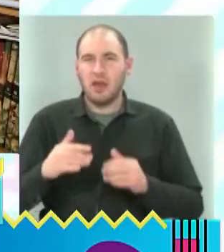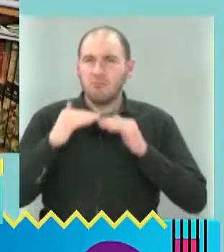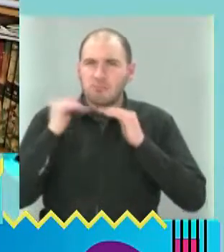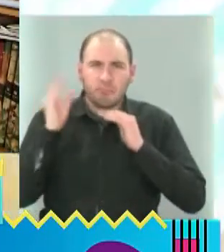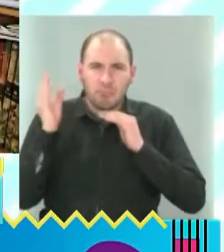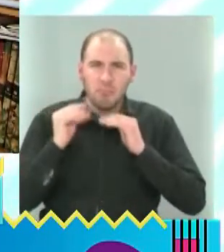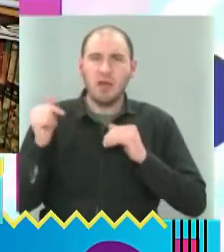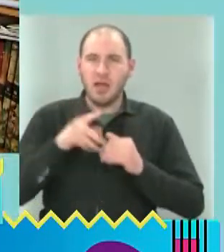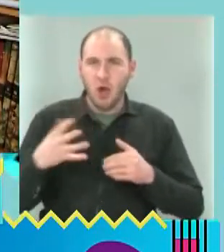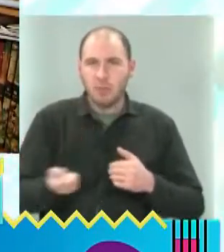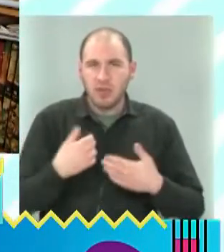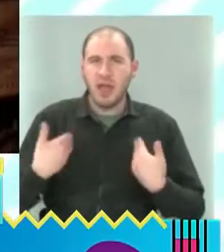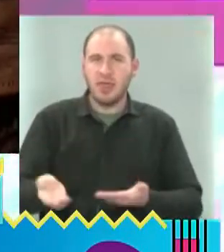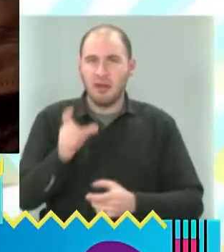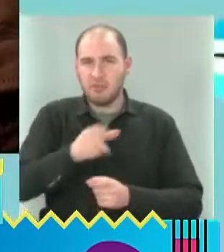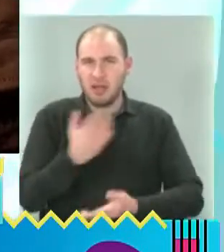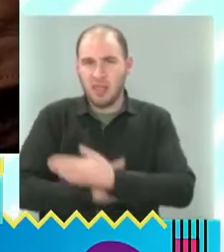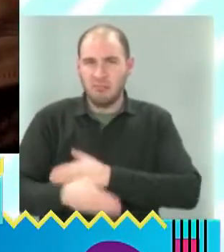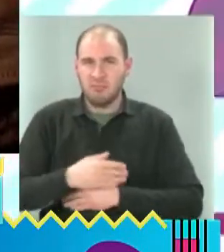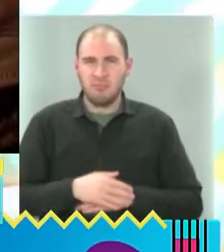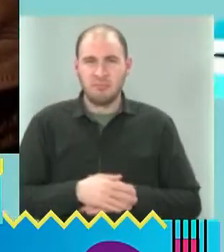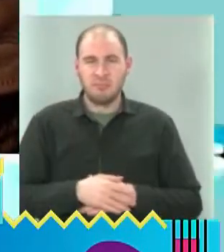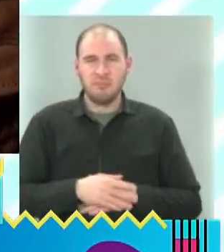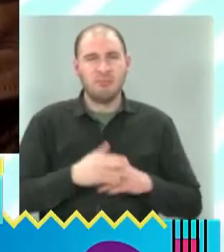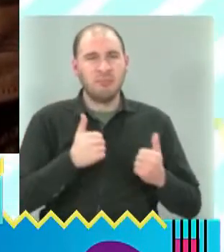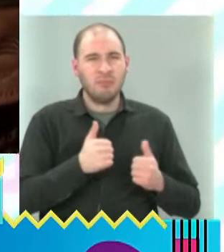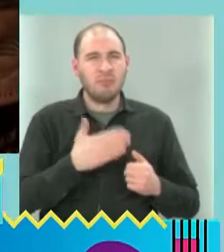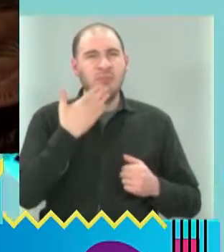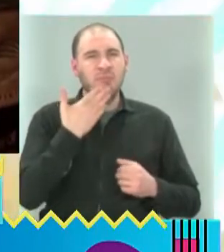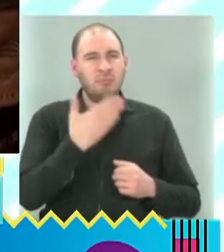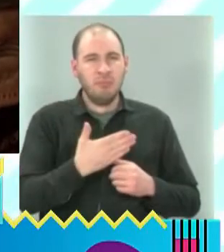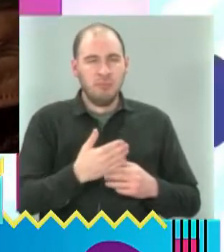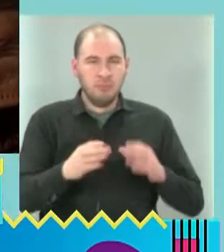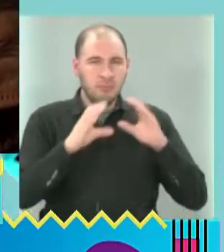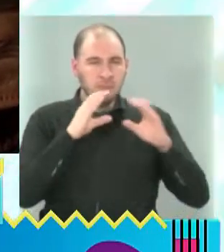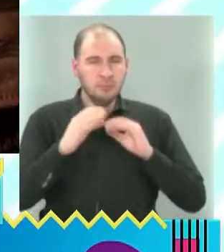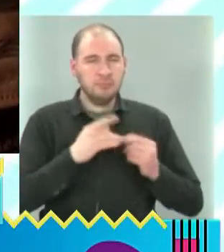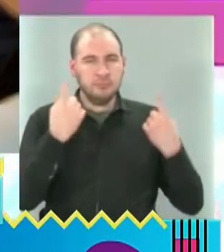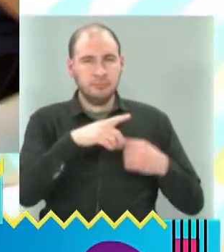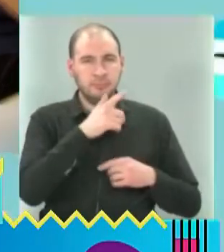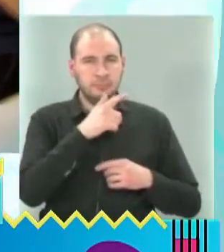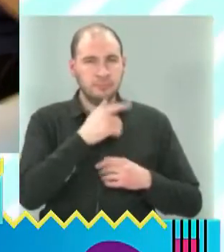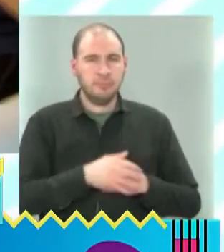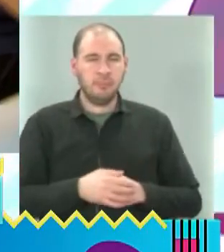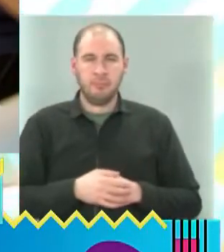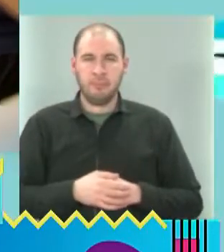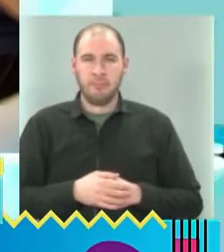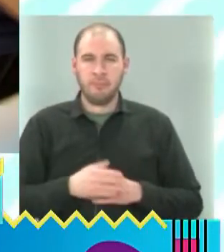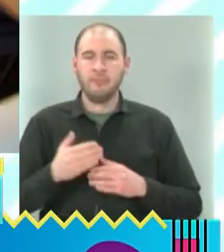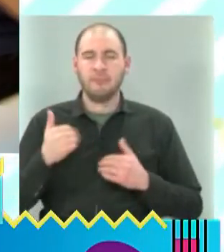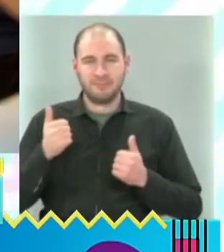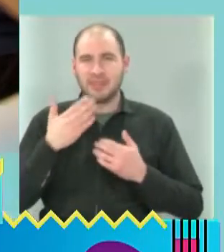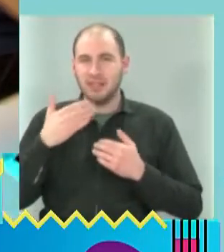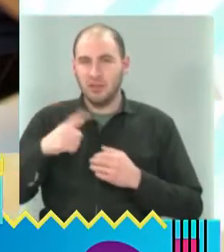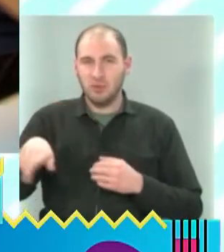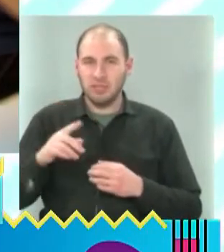escuchando brinden oportunidades a las personas con discapacidad. Muy bien, Milce, te agradecemos muchísimo la comunicación con Distintos Parecidos. No, por favor,